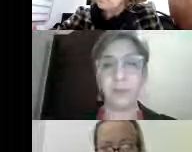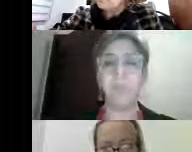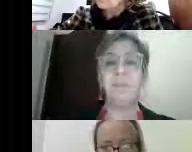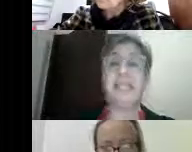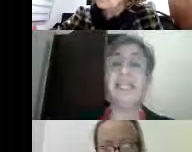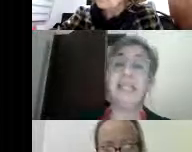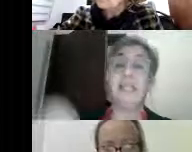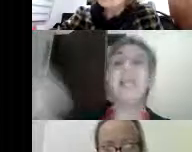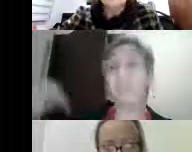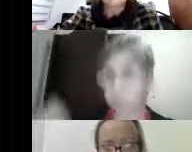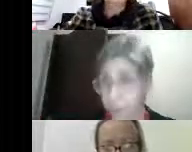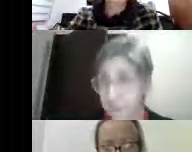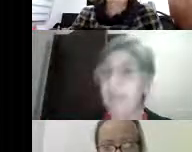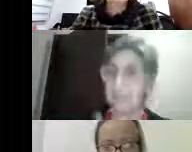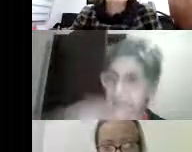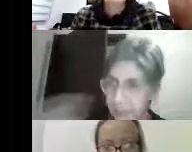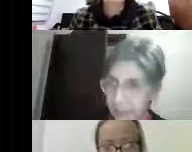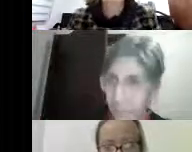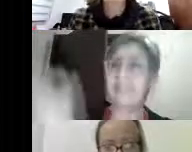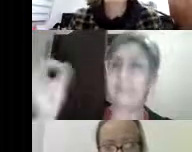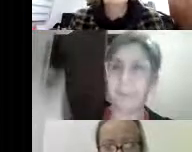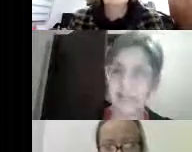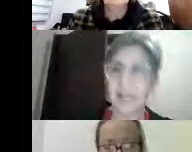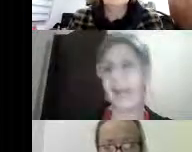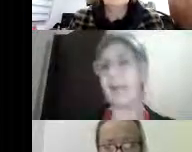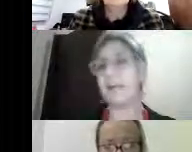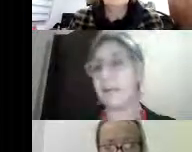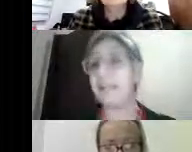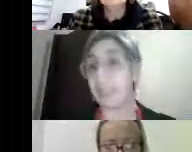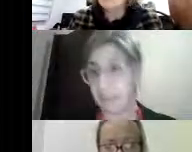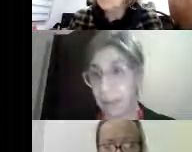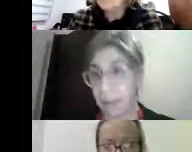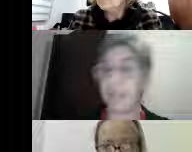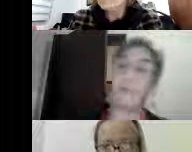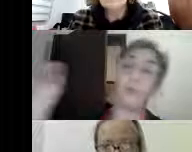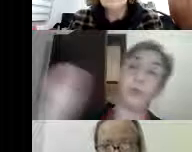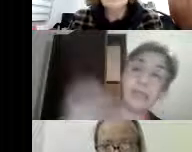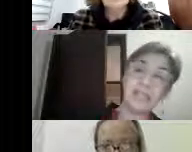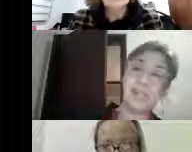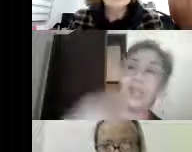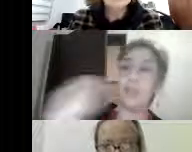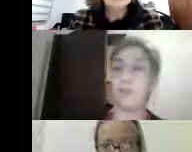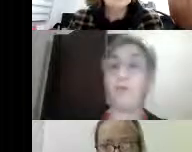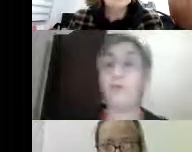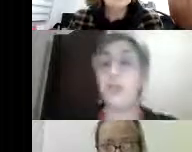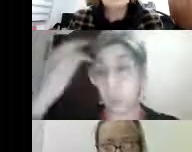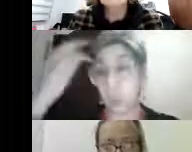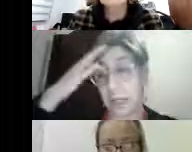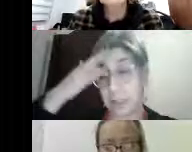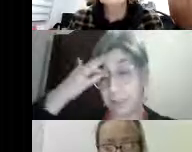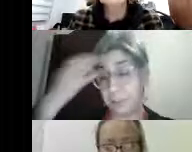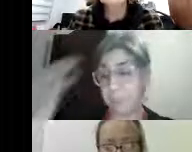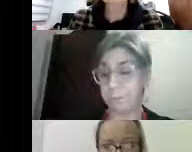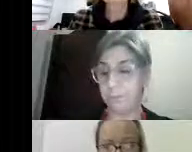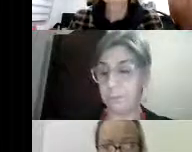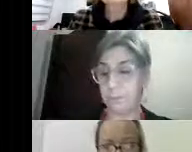tratamiento. Y la efectividad de esta estrategia se basa en la carga viral indetectable, en que el virus no esté en la sangre y no esté en los fluidos